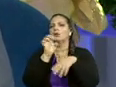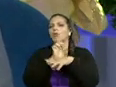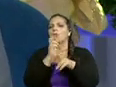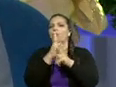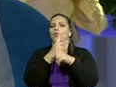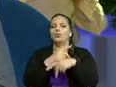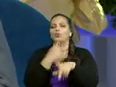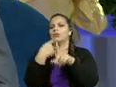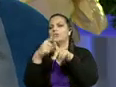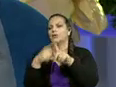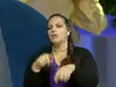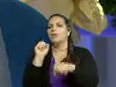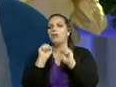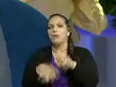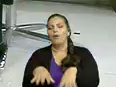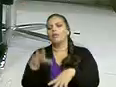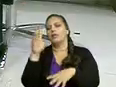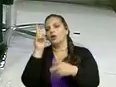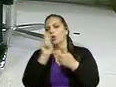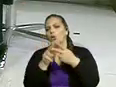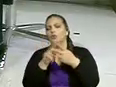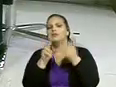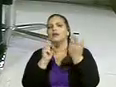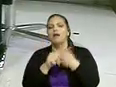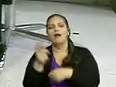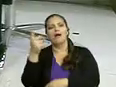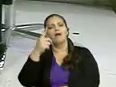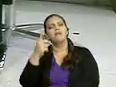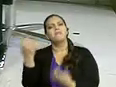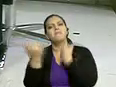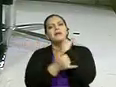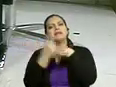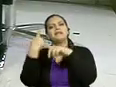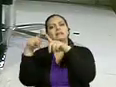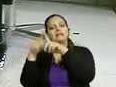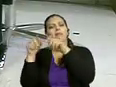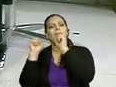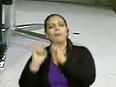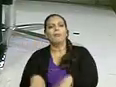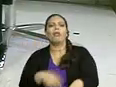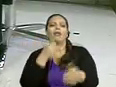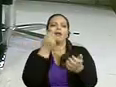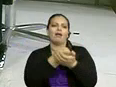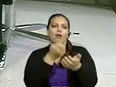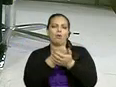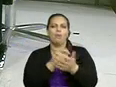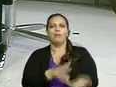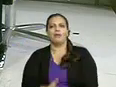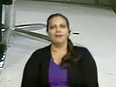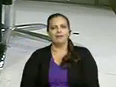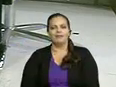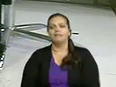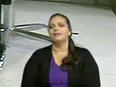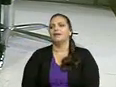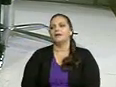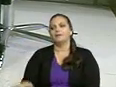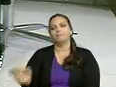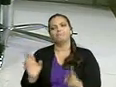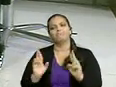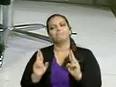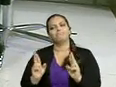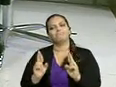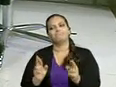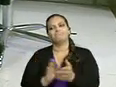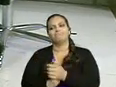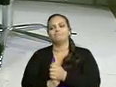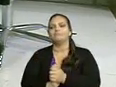en más inversiones para el país. Ministro, le auguramos todo tipo de éxito y hacemos votos porque efectivamente nuevos mercados se aperturen para el Ecuador.